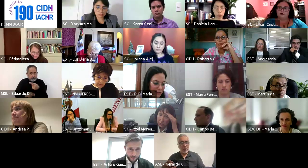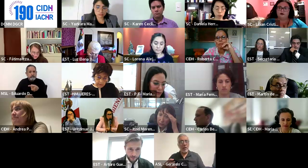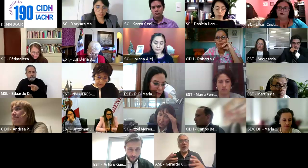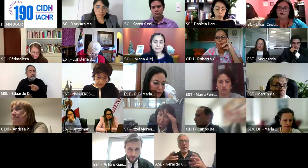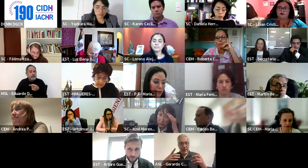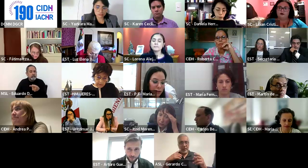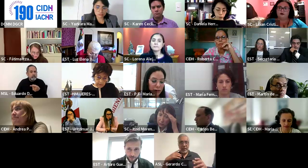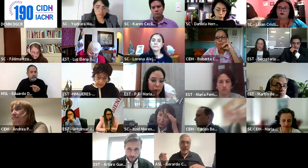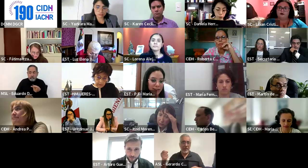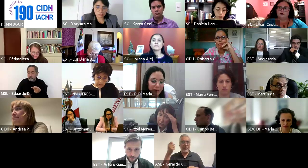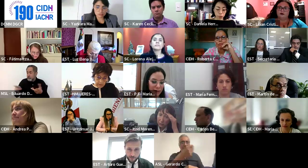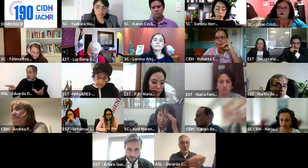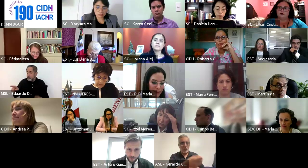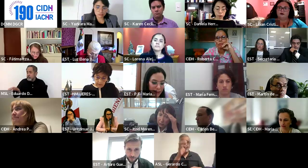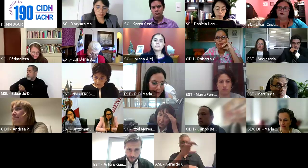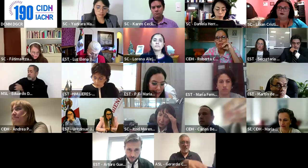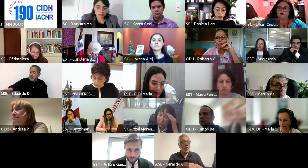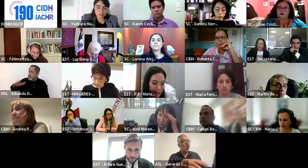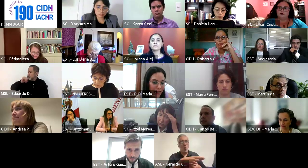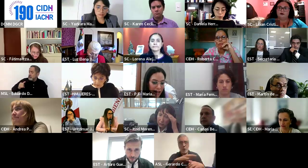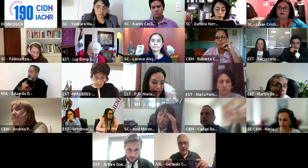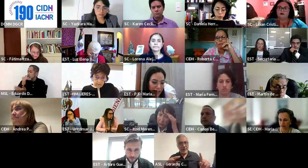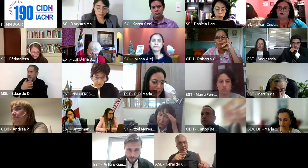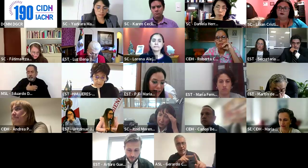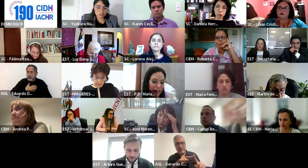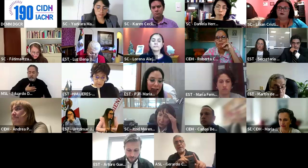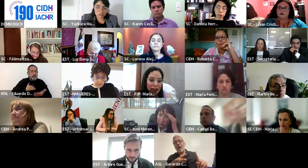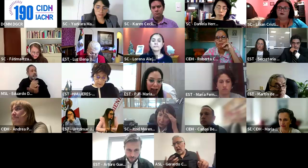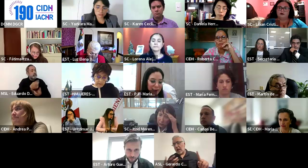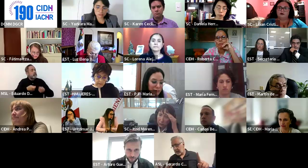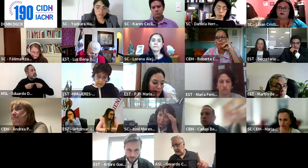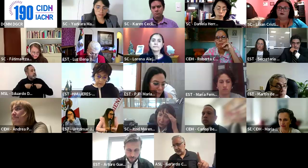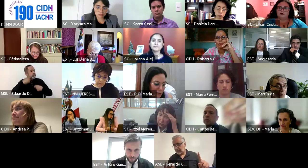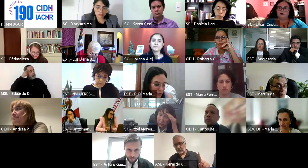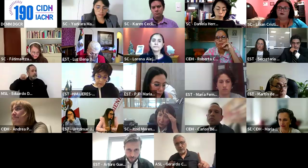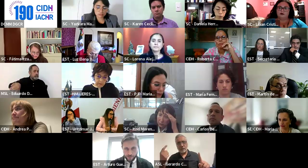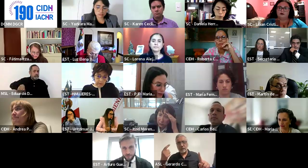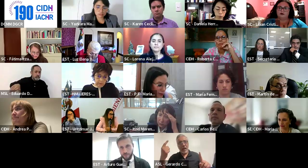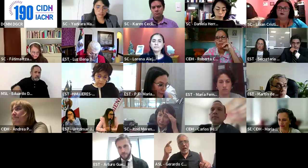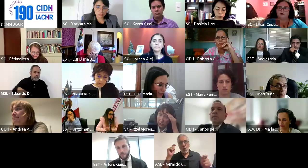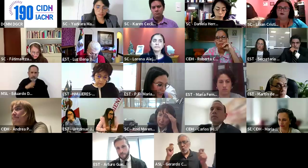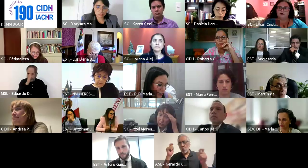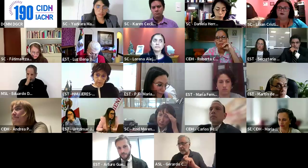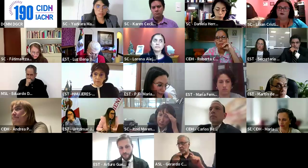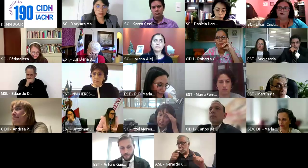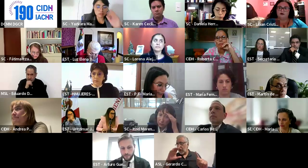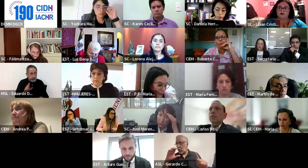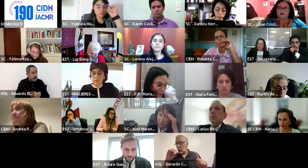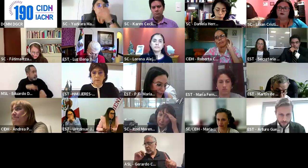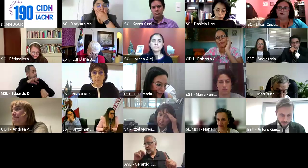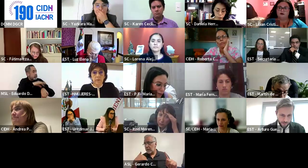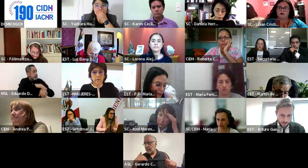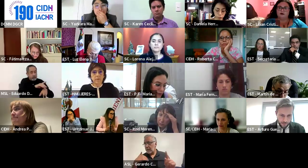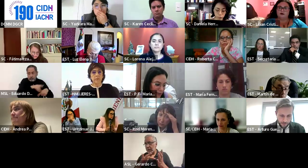de interdicción no puede estar supeditado a que haya un cambio en una condición médica,